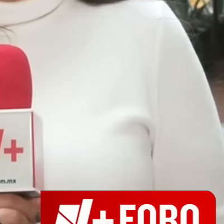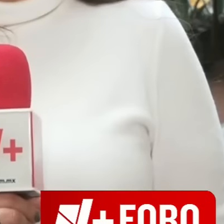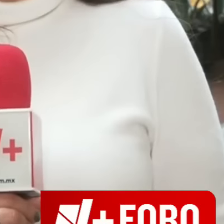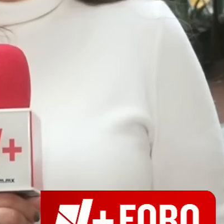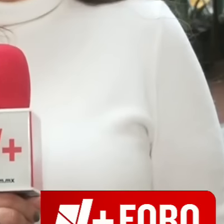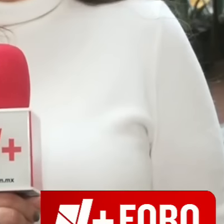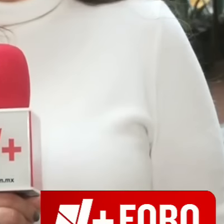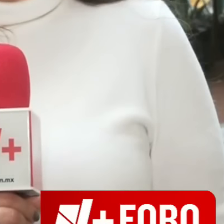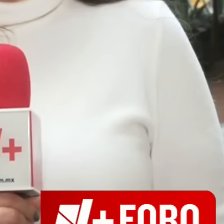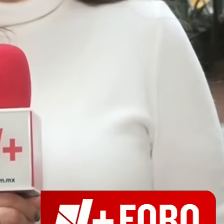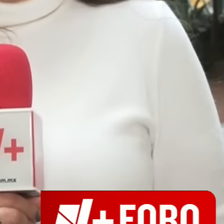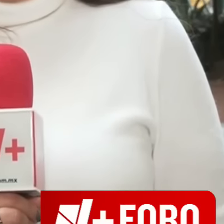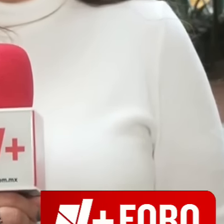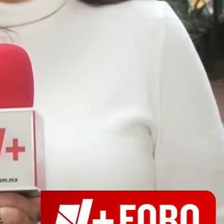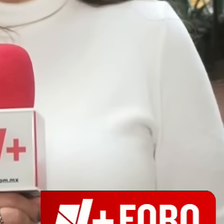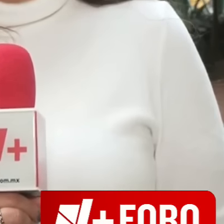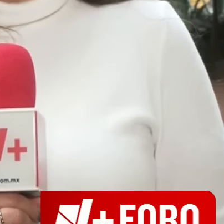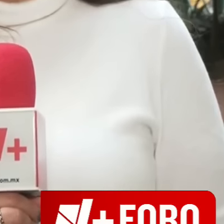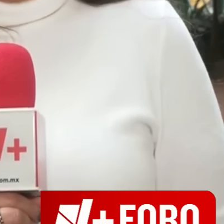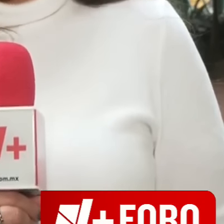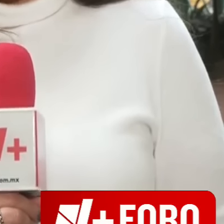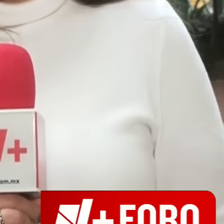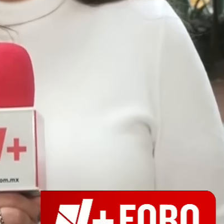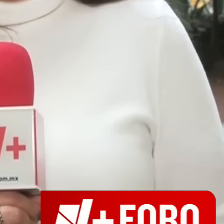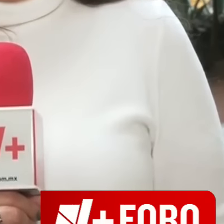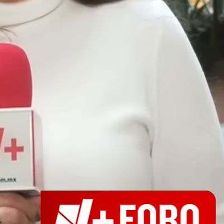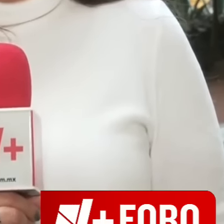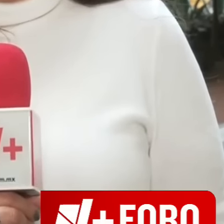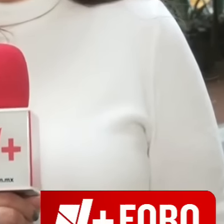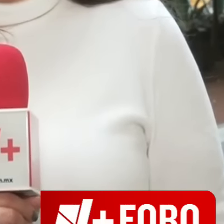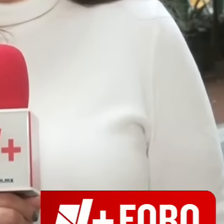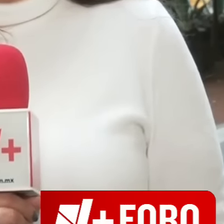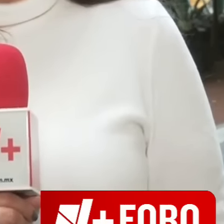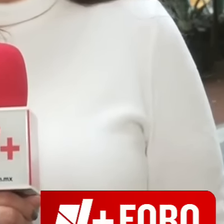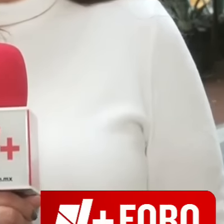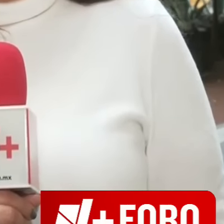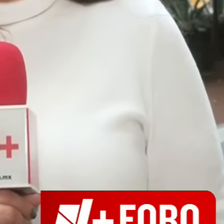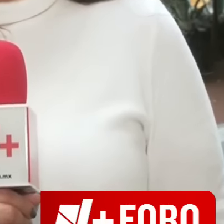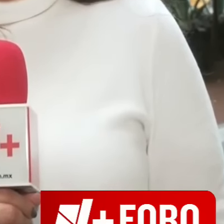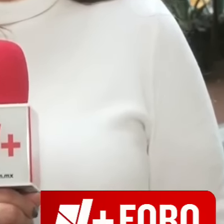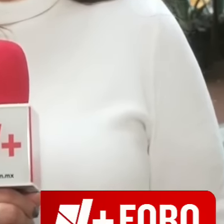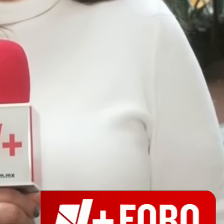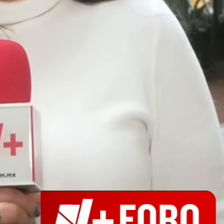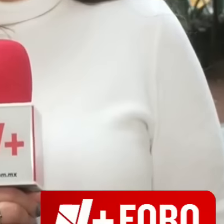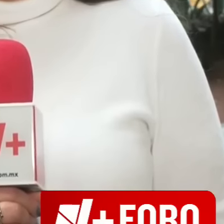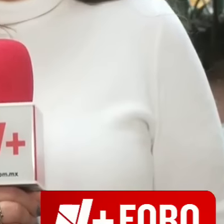Bueno, y Saraí Méndez, te saludo con mucho gusto. Tú estuviste en la conferencia matutina dándole seguimiento. Adelante, Saraí.